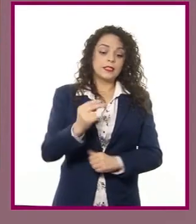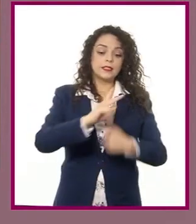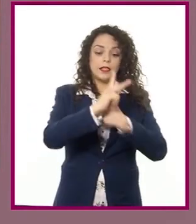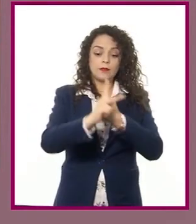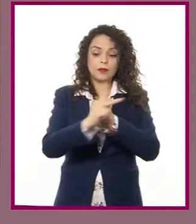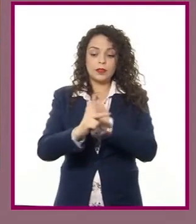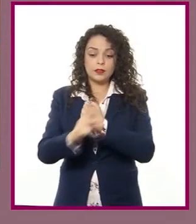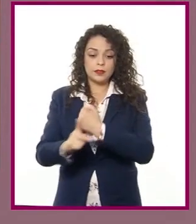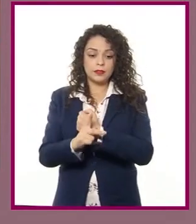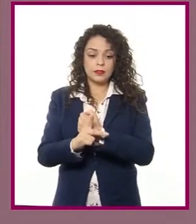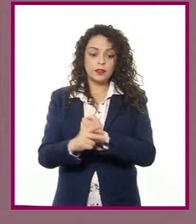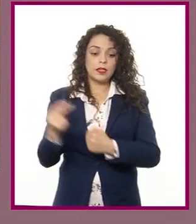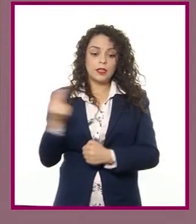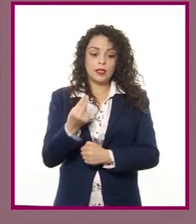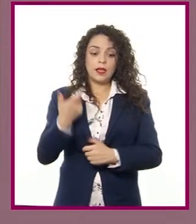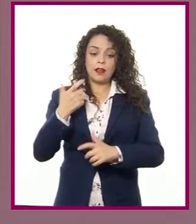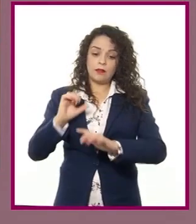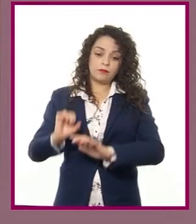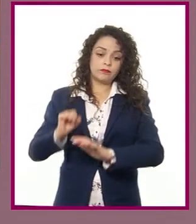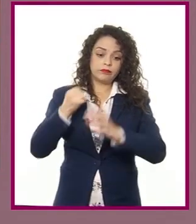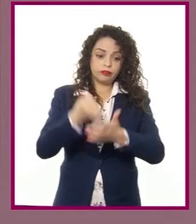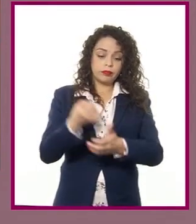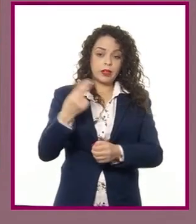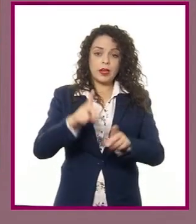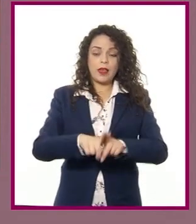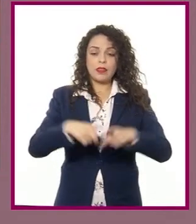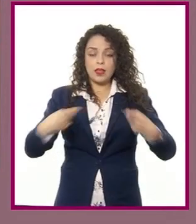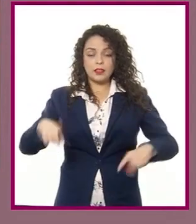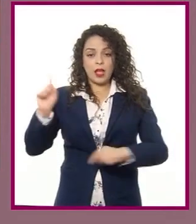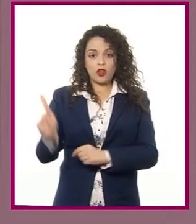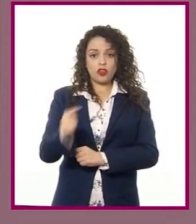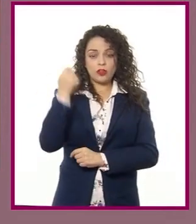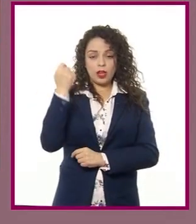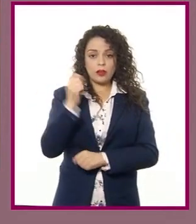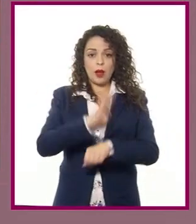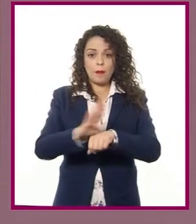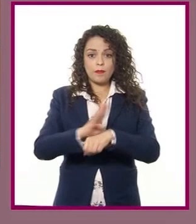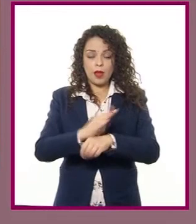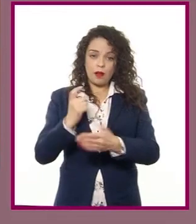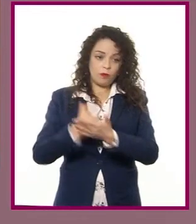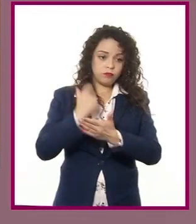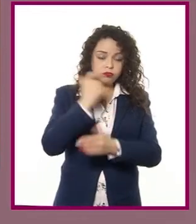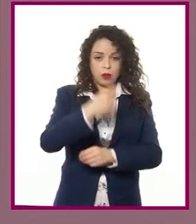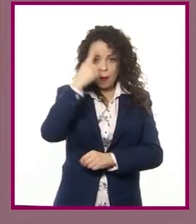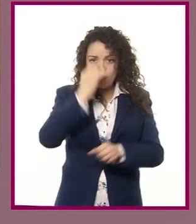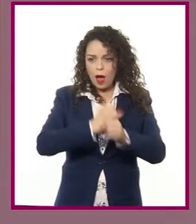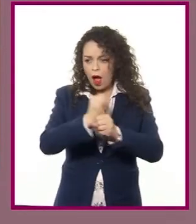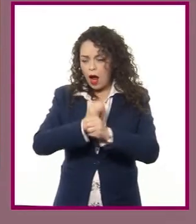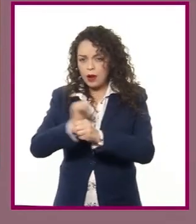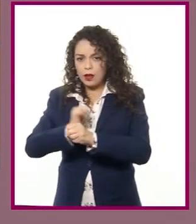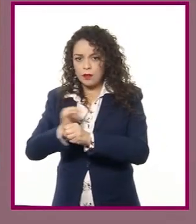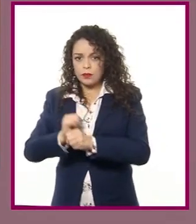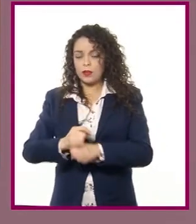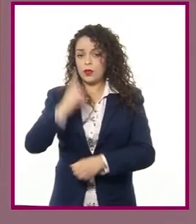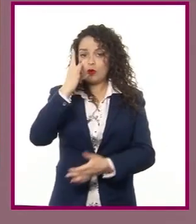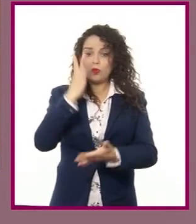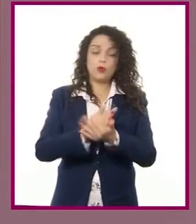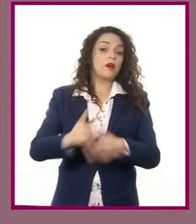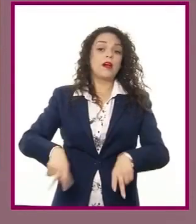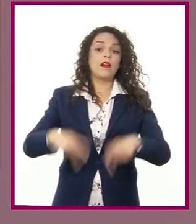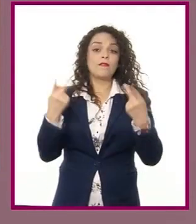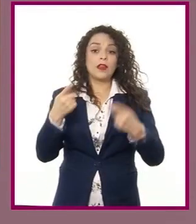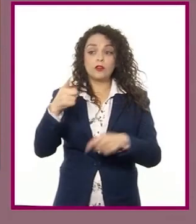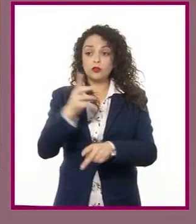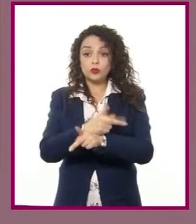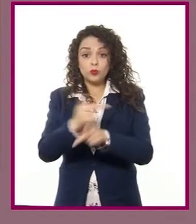países dependientes inviertan tanto en desarrollo de tecnología como en investigación, para que no solamente vendan sus materias